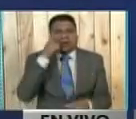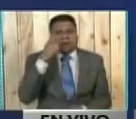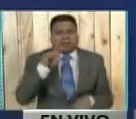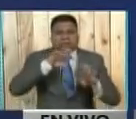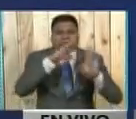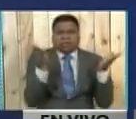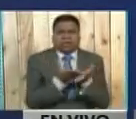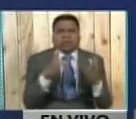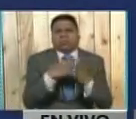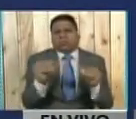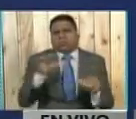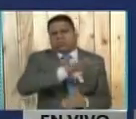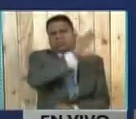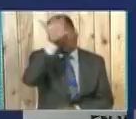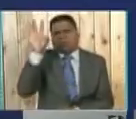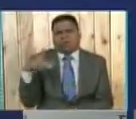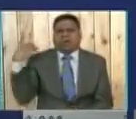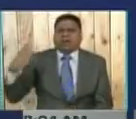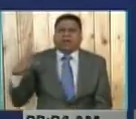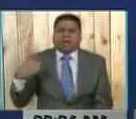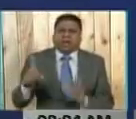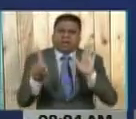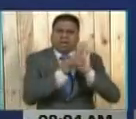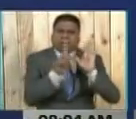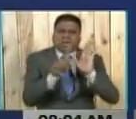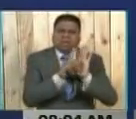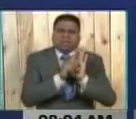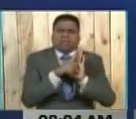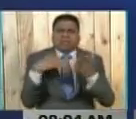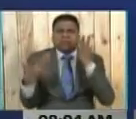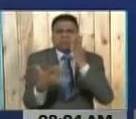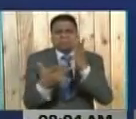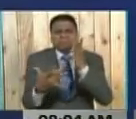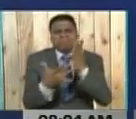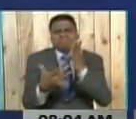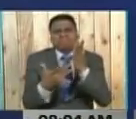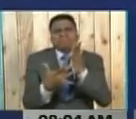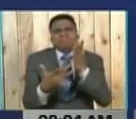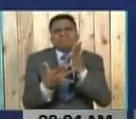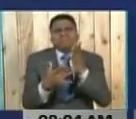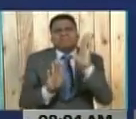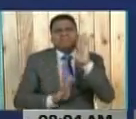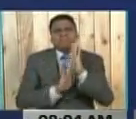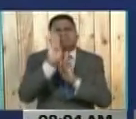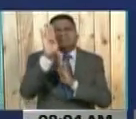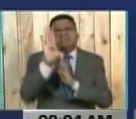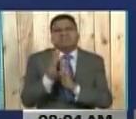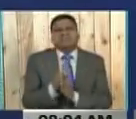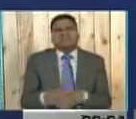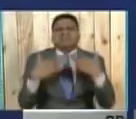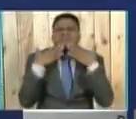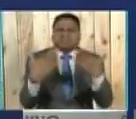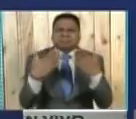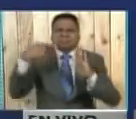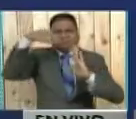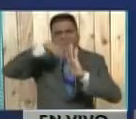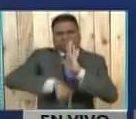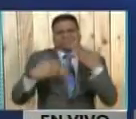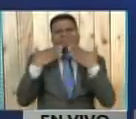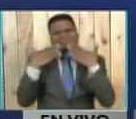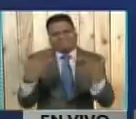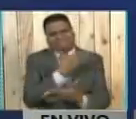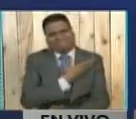las naciones tengamos derecho a acceder a la tecnología, al financiamiento y al desarrollo. Le agradecemos profundamente,